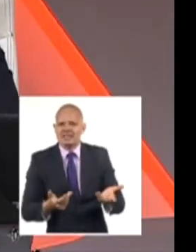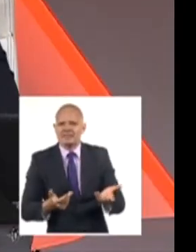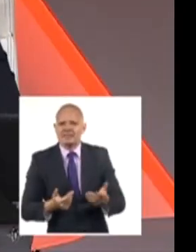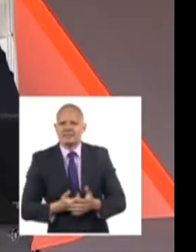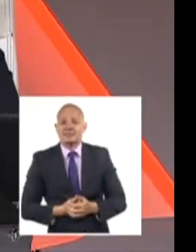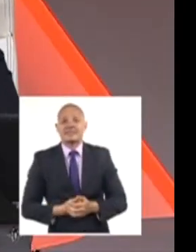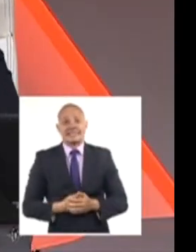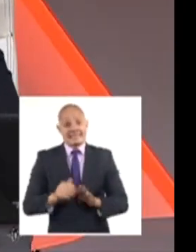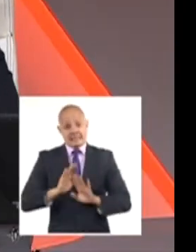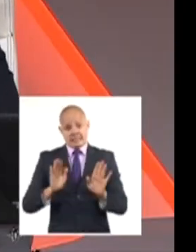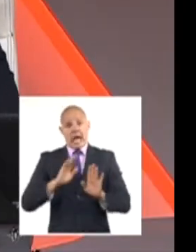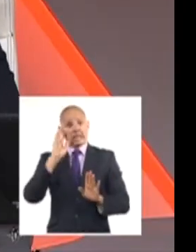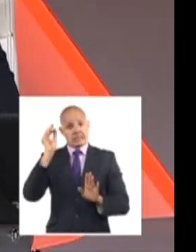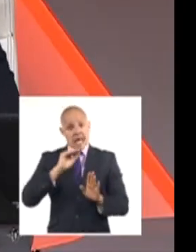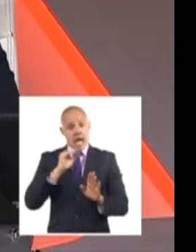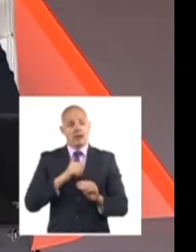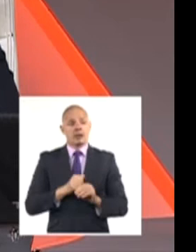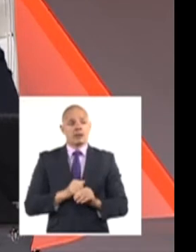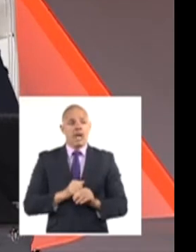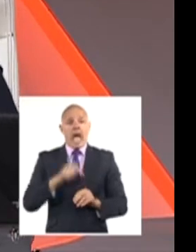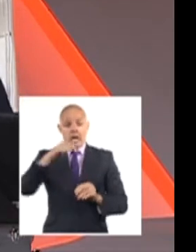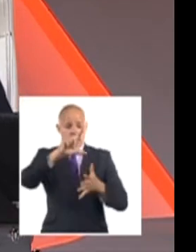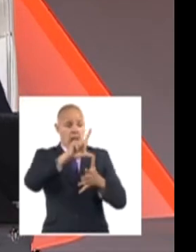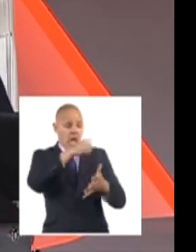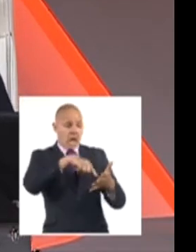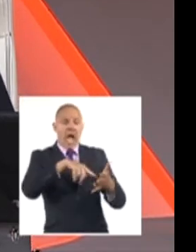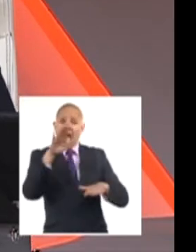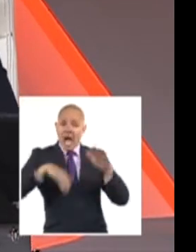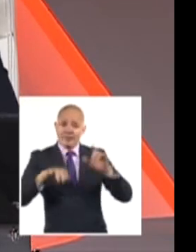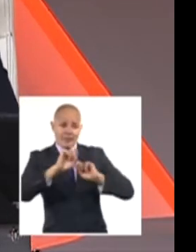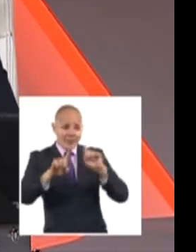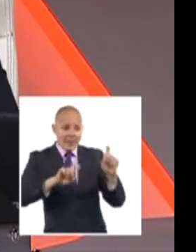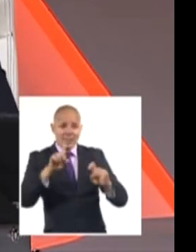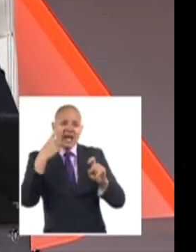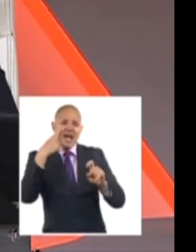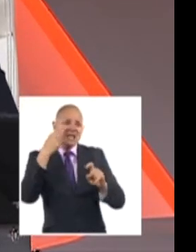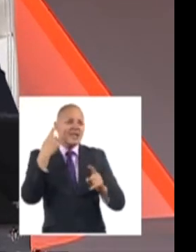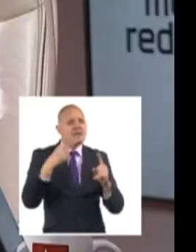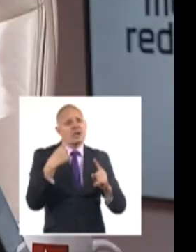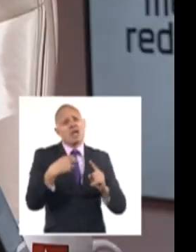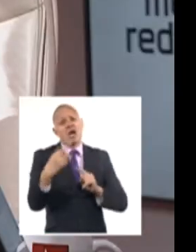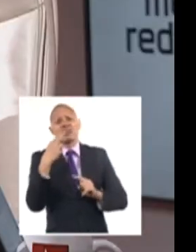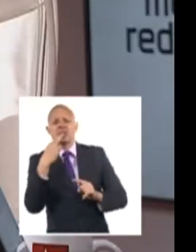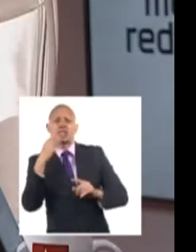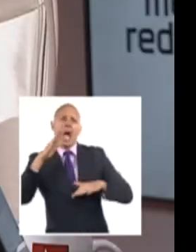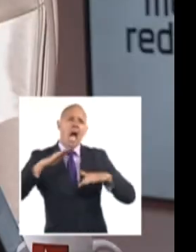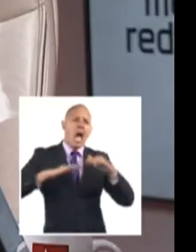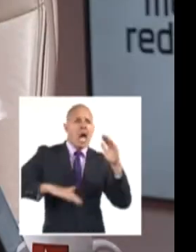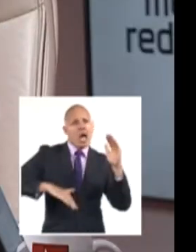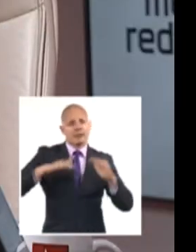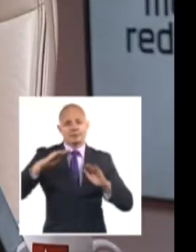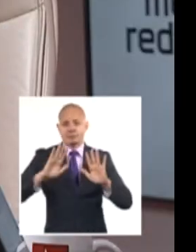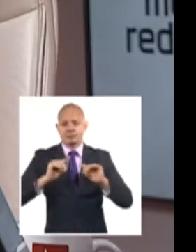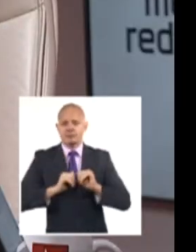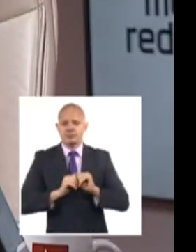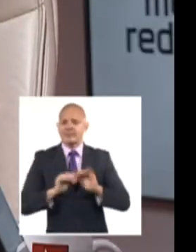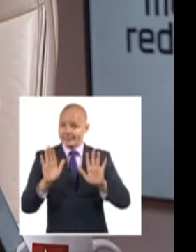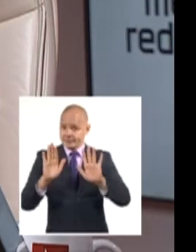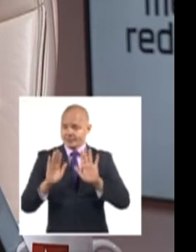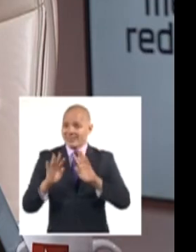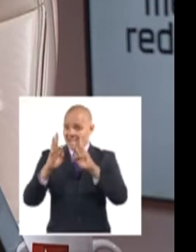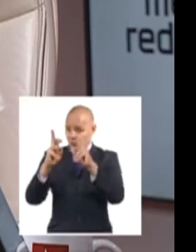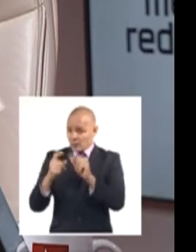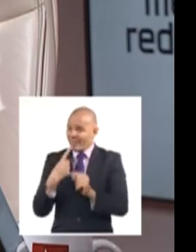veces sobre todo en el contexto latinoamericano pero una evaluación que puedas hacer recuerdos están hablando de un empate técnico y hay una leve